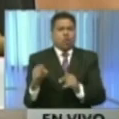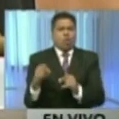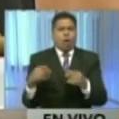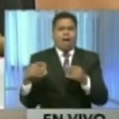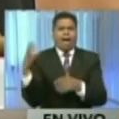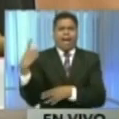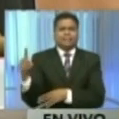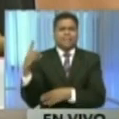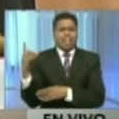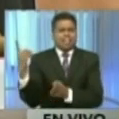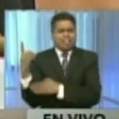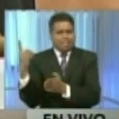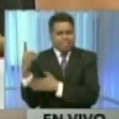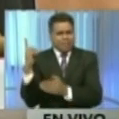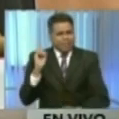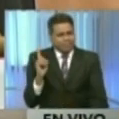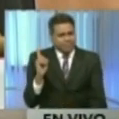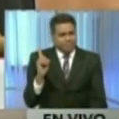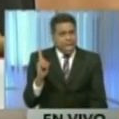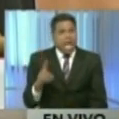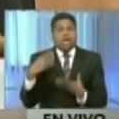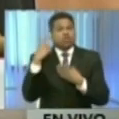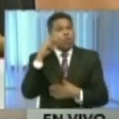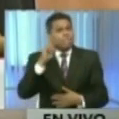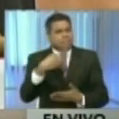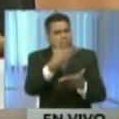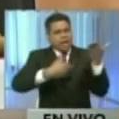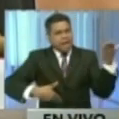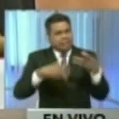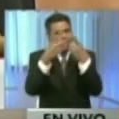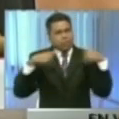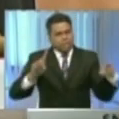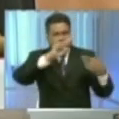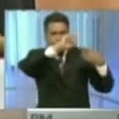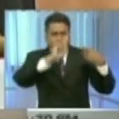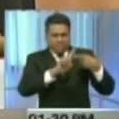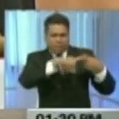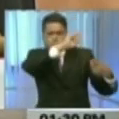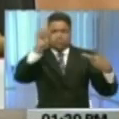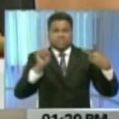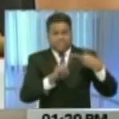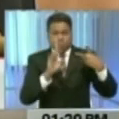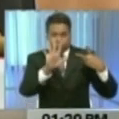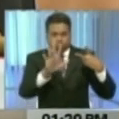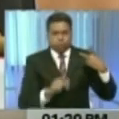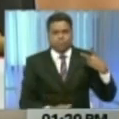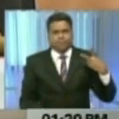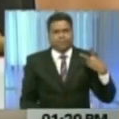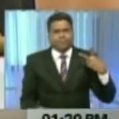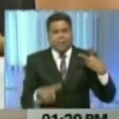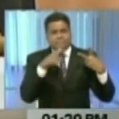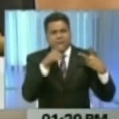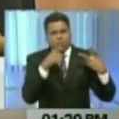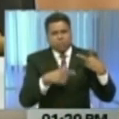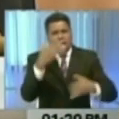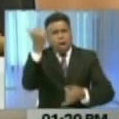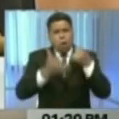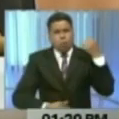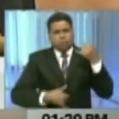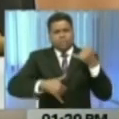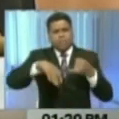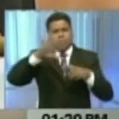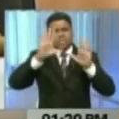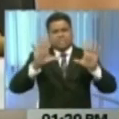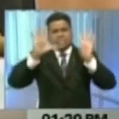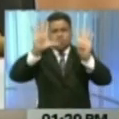presionar para la aplicación de esta Carta Democrática en Venezuela, primero? Y segundo, el último 19 de mayo de